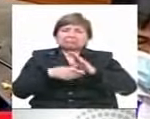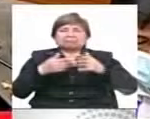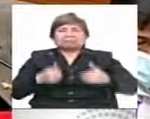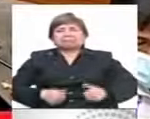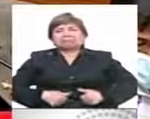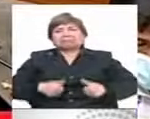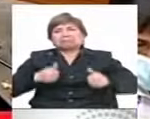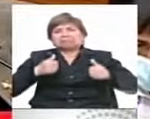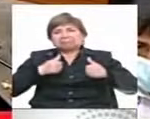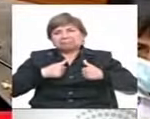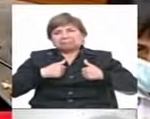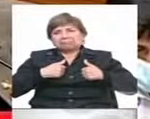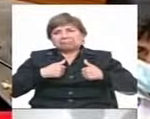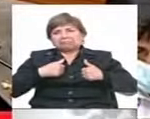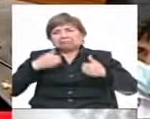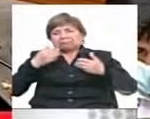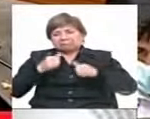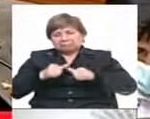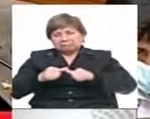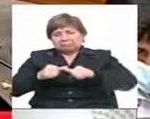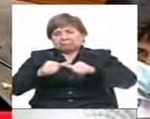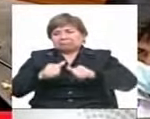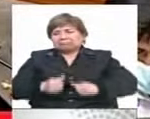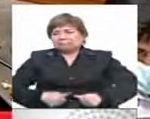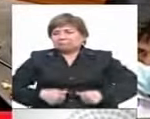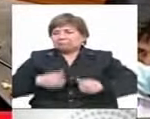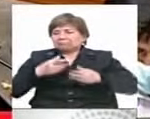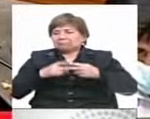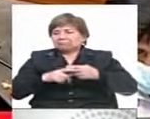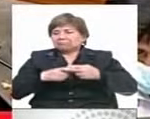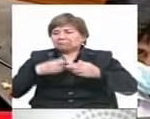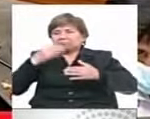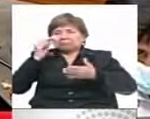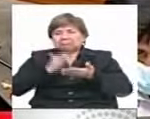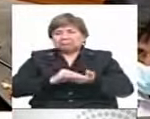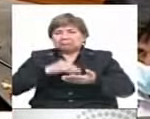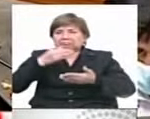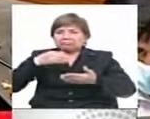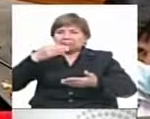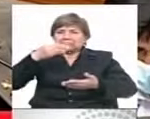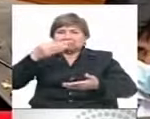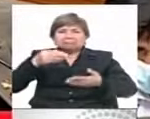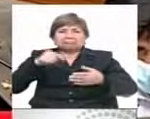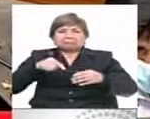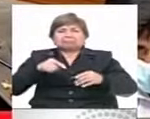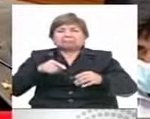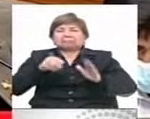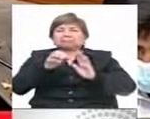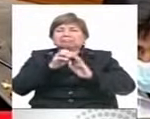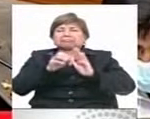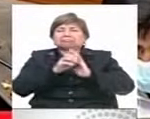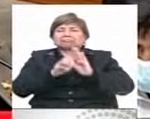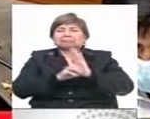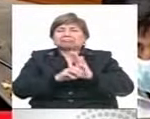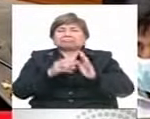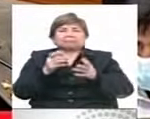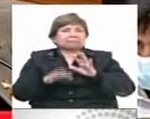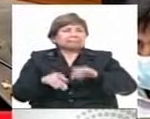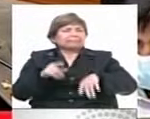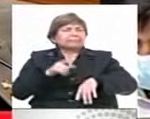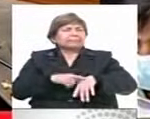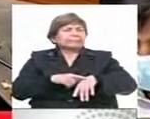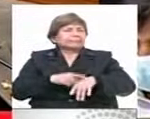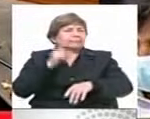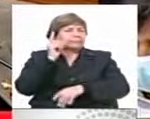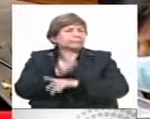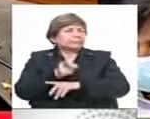vivido, lo siguen viviendo hoy y desean seguir viviendo más con esta Constitución en un momento de la